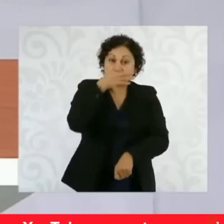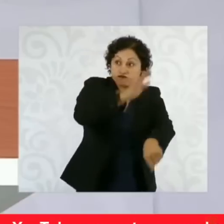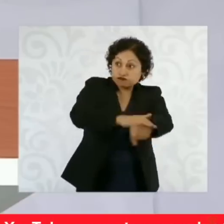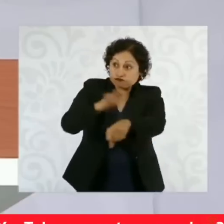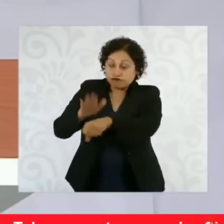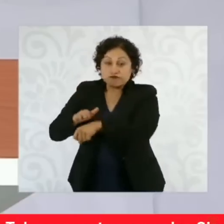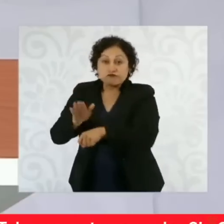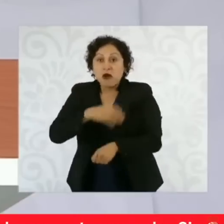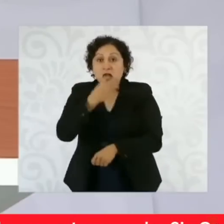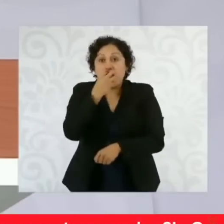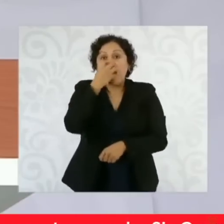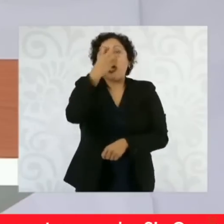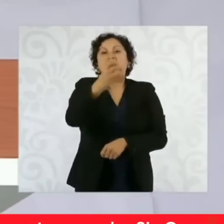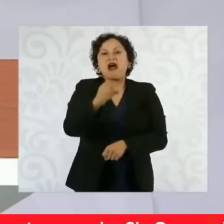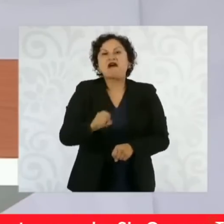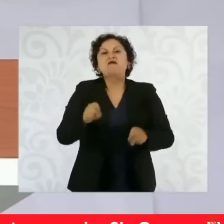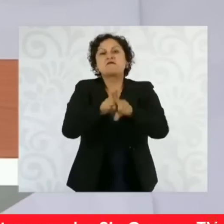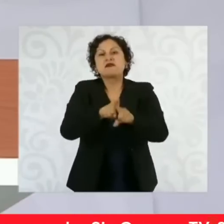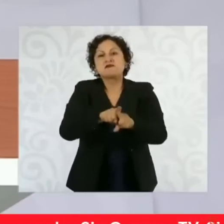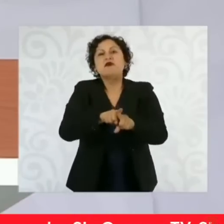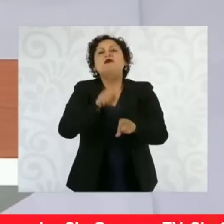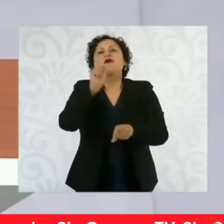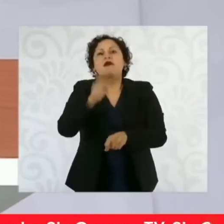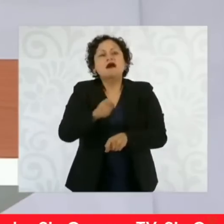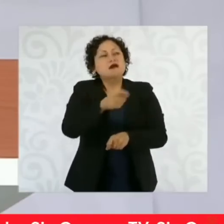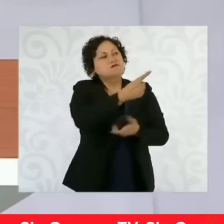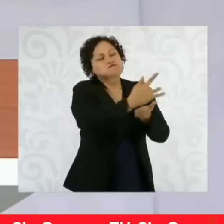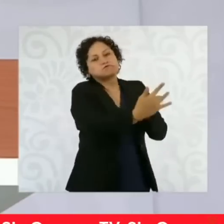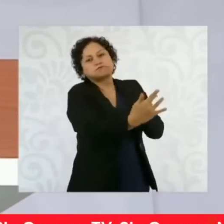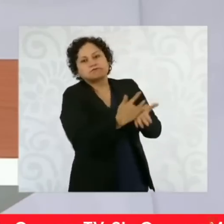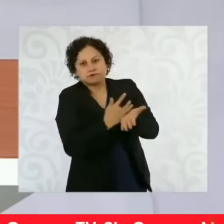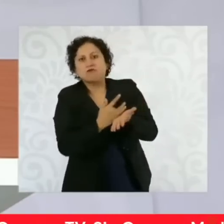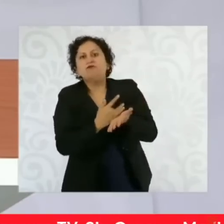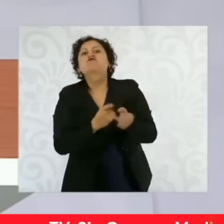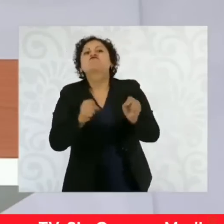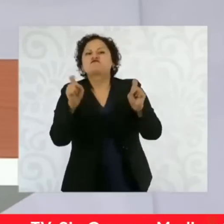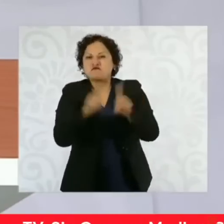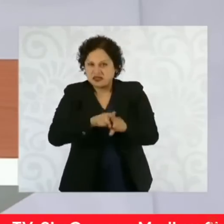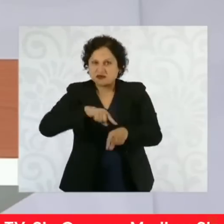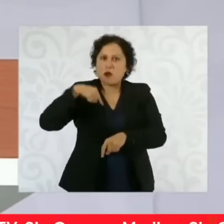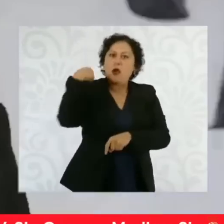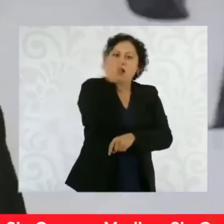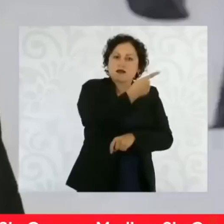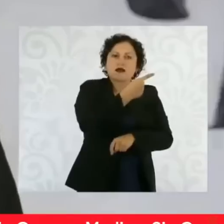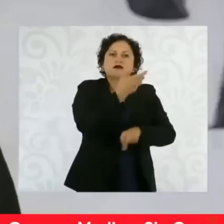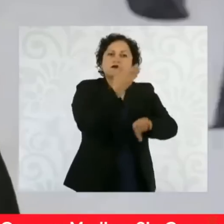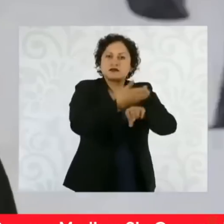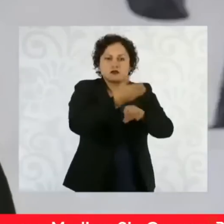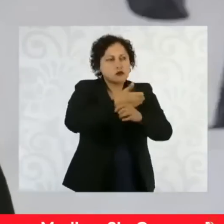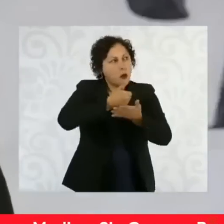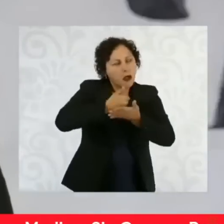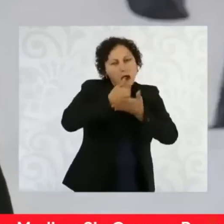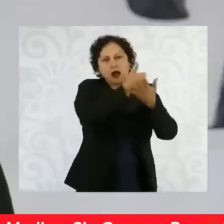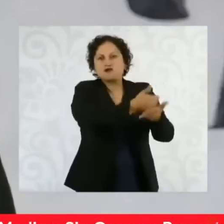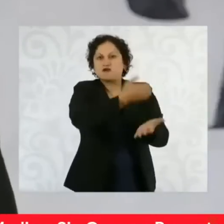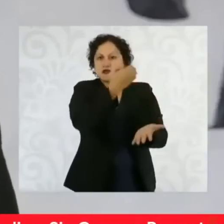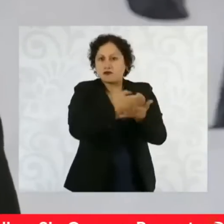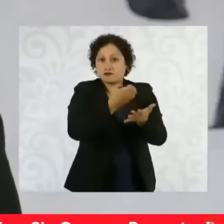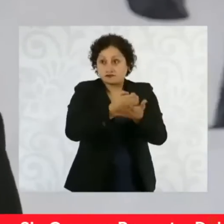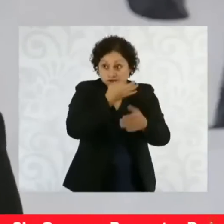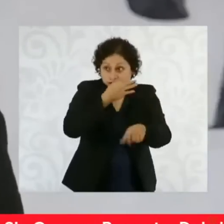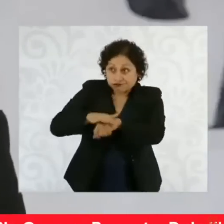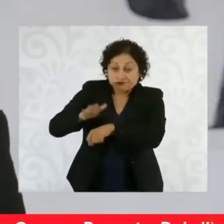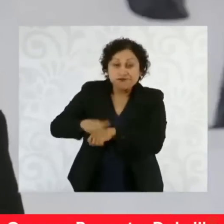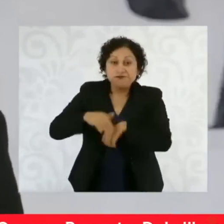fuerte, contribuyen a la economía de nuestro país vecino, de los Estados Unidos. Las y los